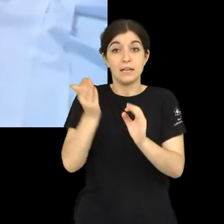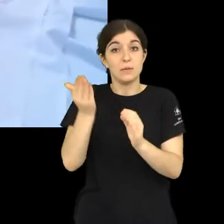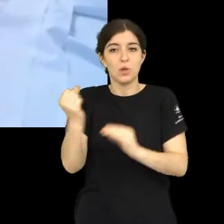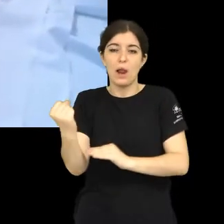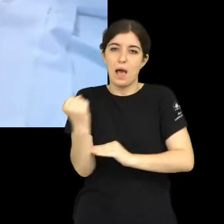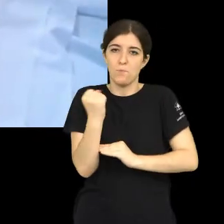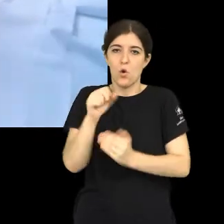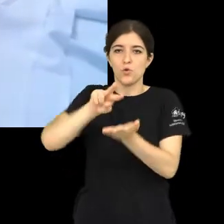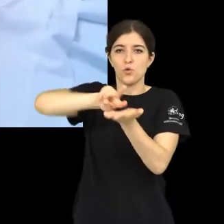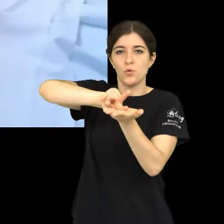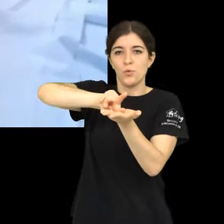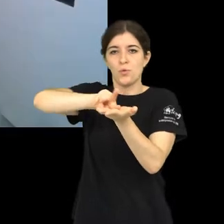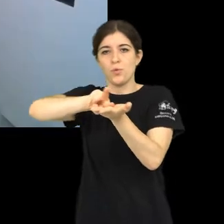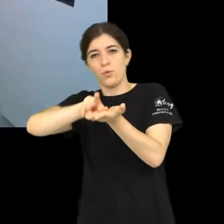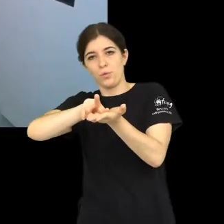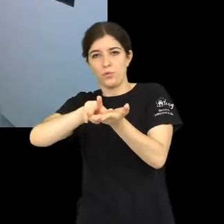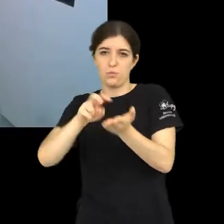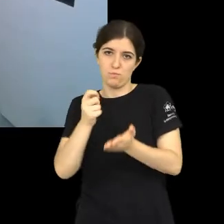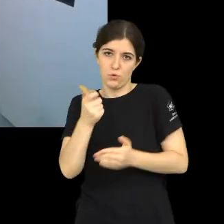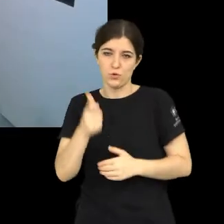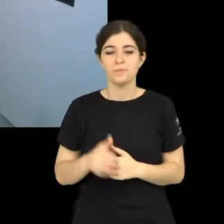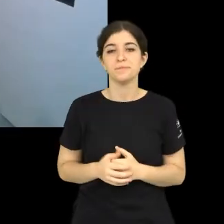Otra almohada entre las piernas.